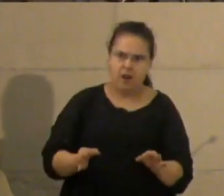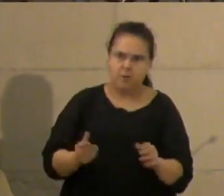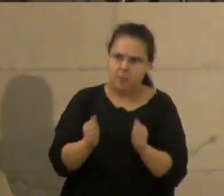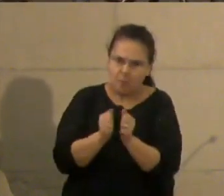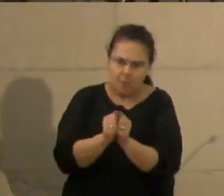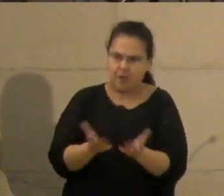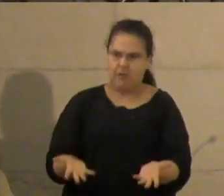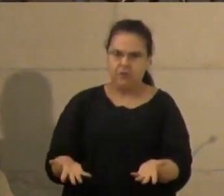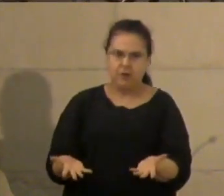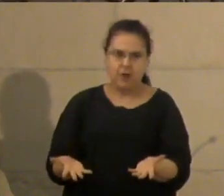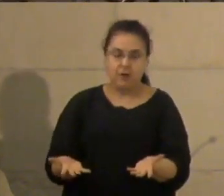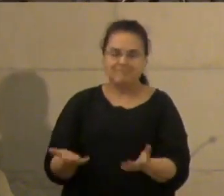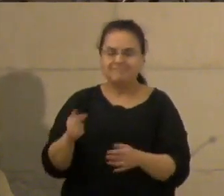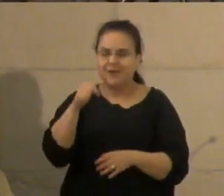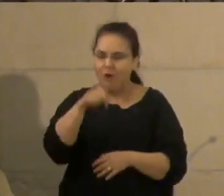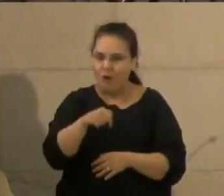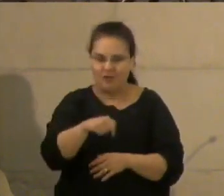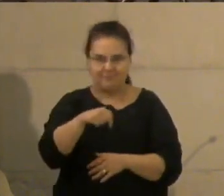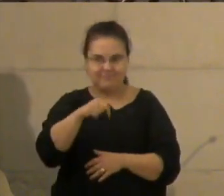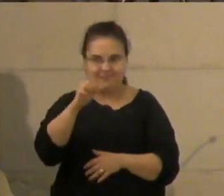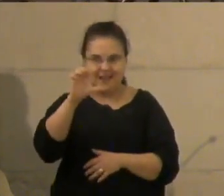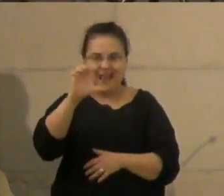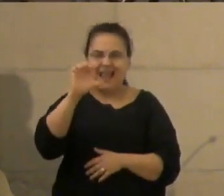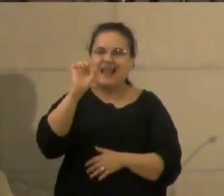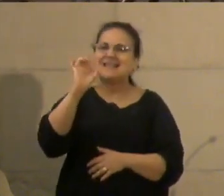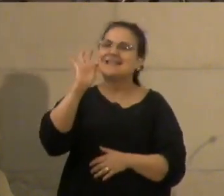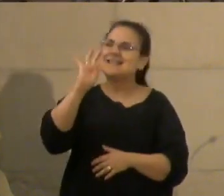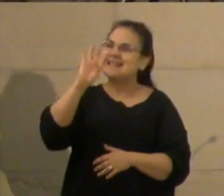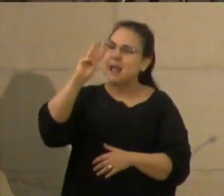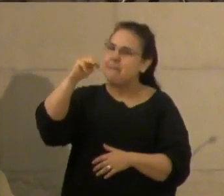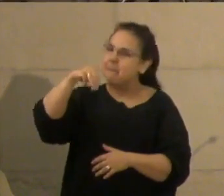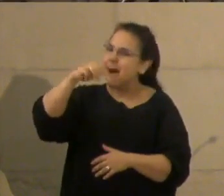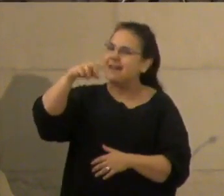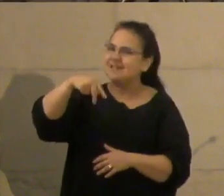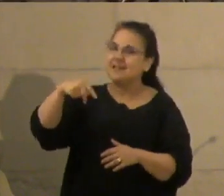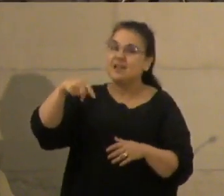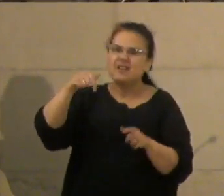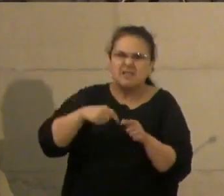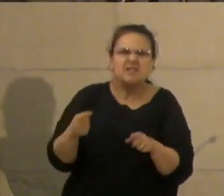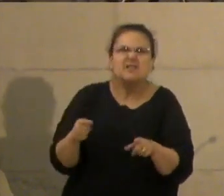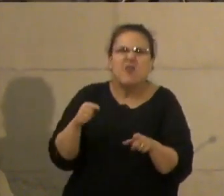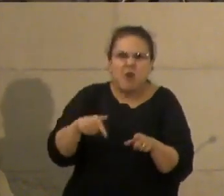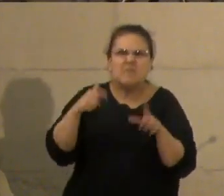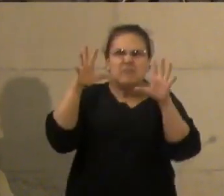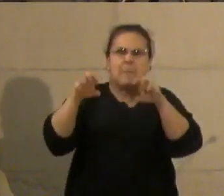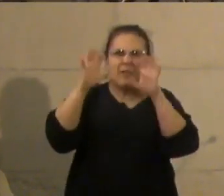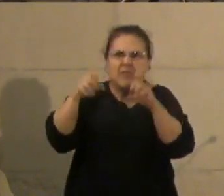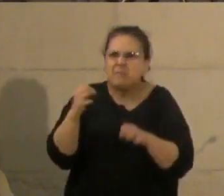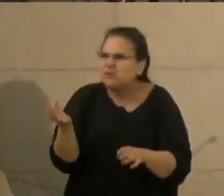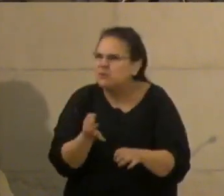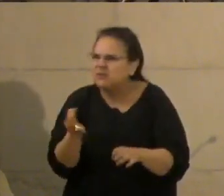hoy Esteban nos enseña a responder y a encajarlas de otra manera.